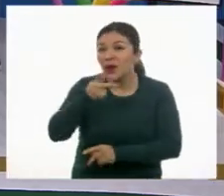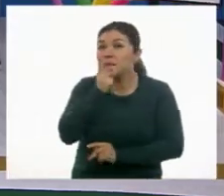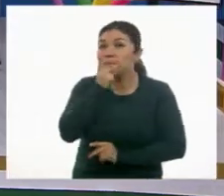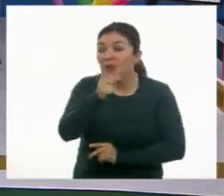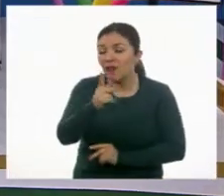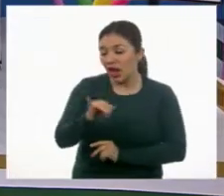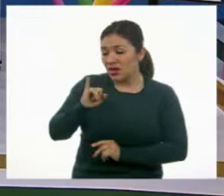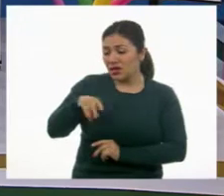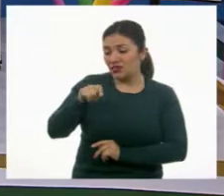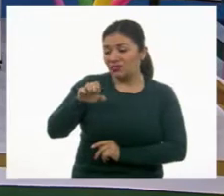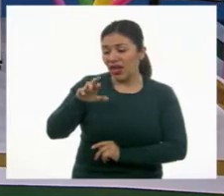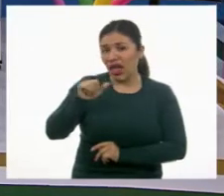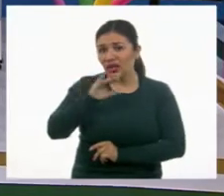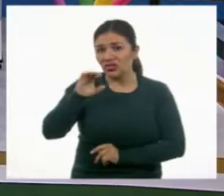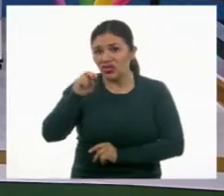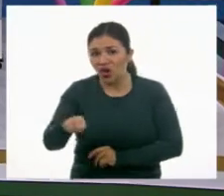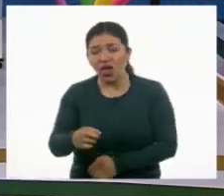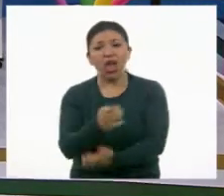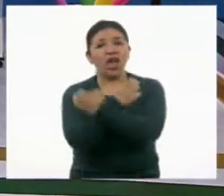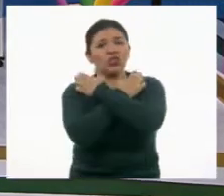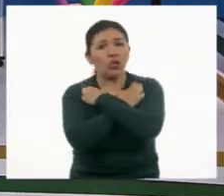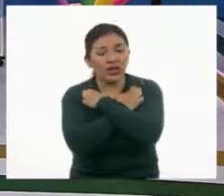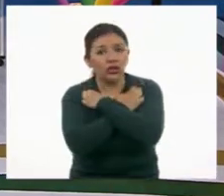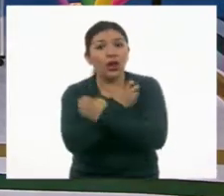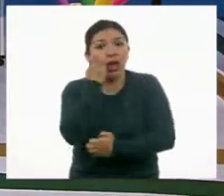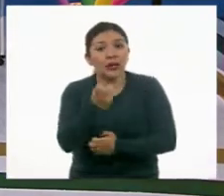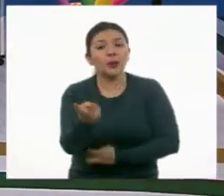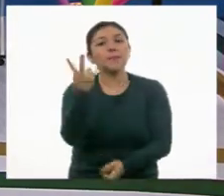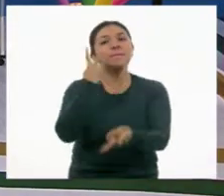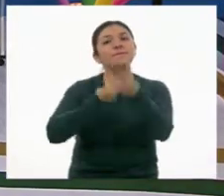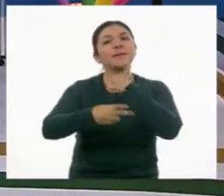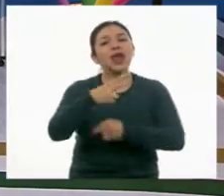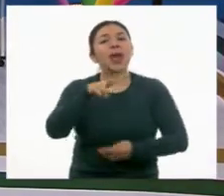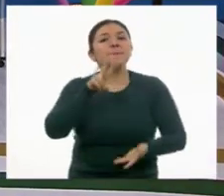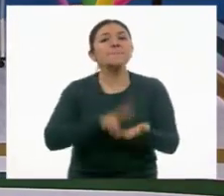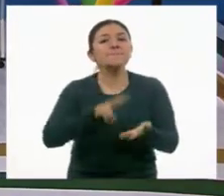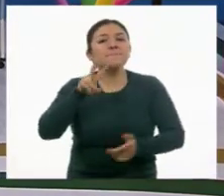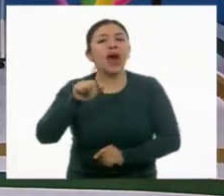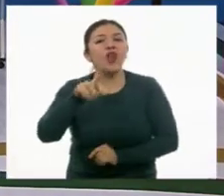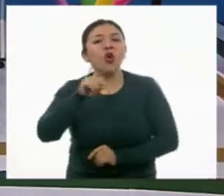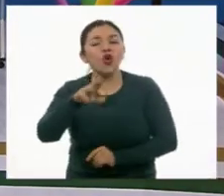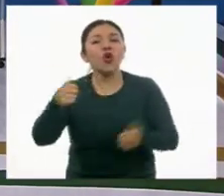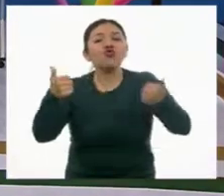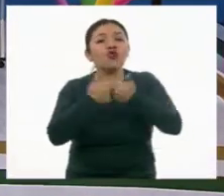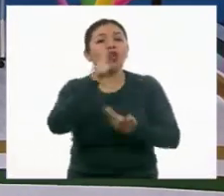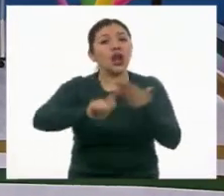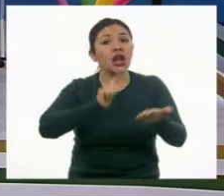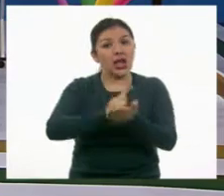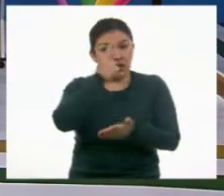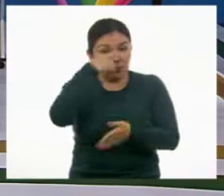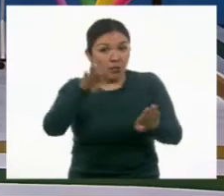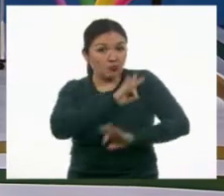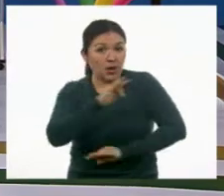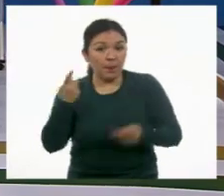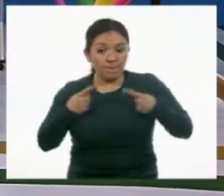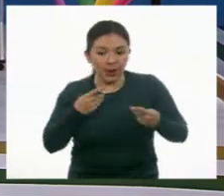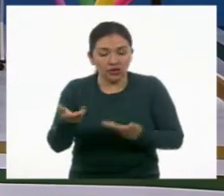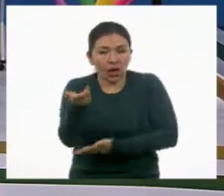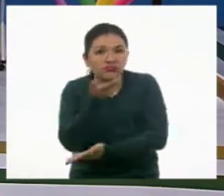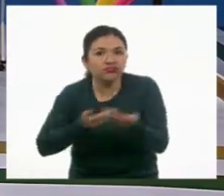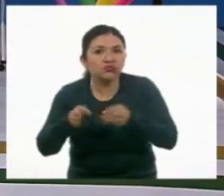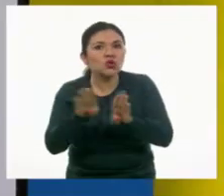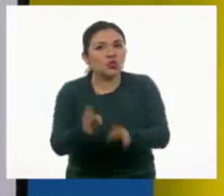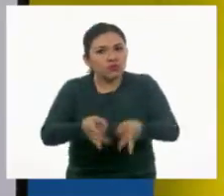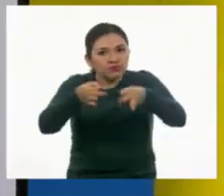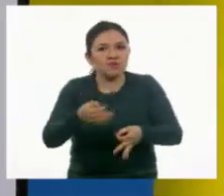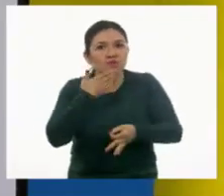la educación y sobre todo también desarrollar valores, tener leyes que regularan esa convivencia,